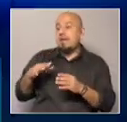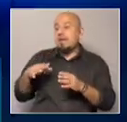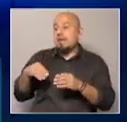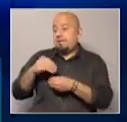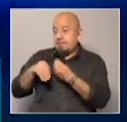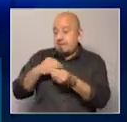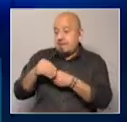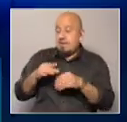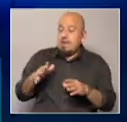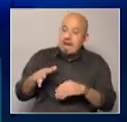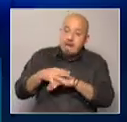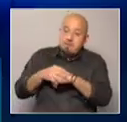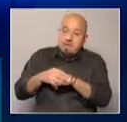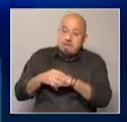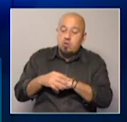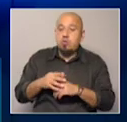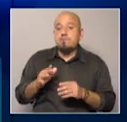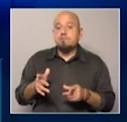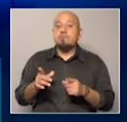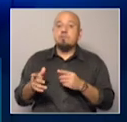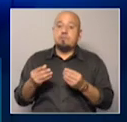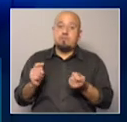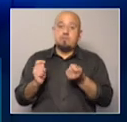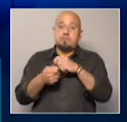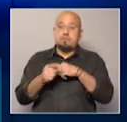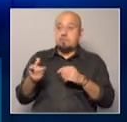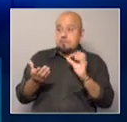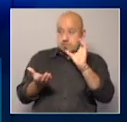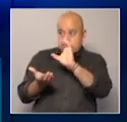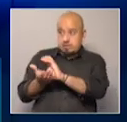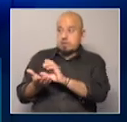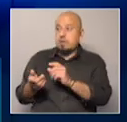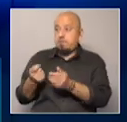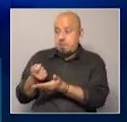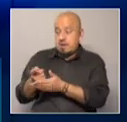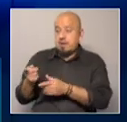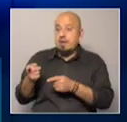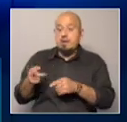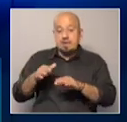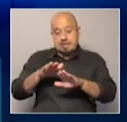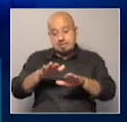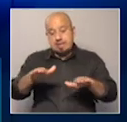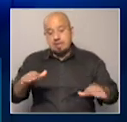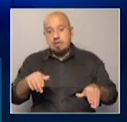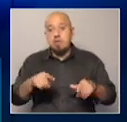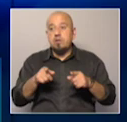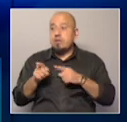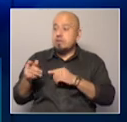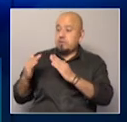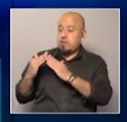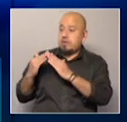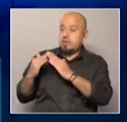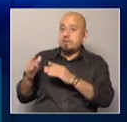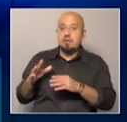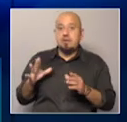su matrimonio, que se ofrece, por supuesto que a cambio ellos reciben una remuneración económica. Bueno, ese niño o niña pasan a esa casa y